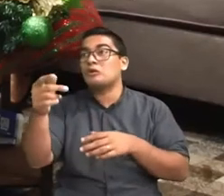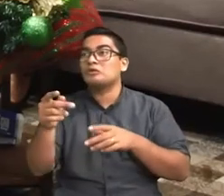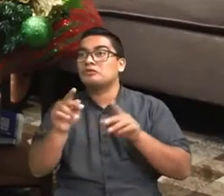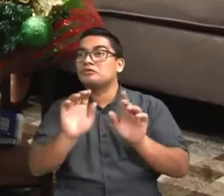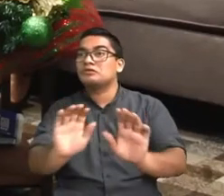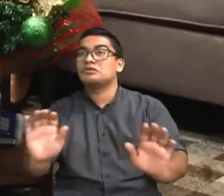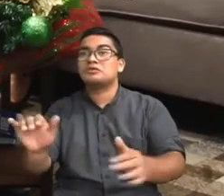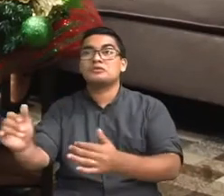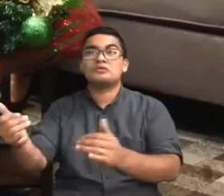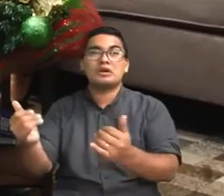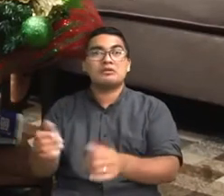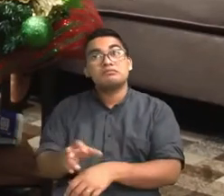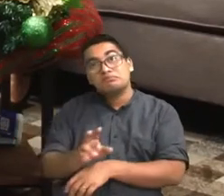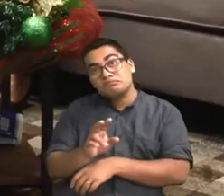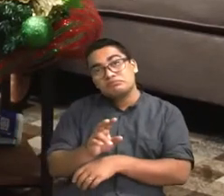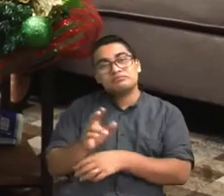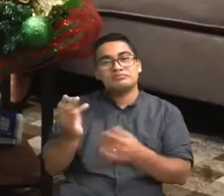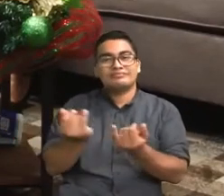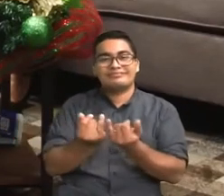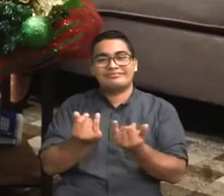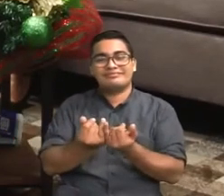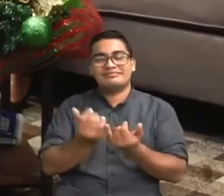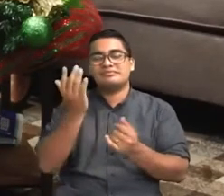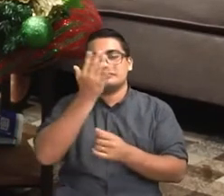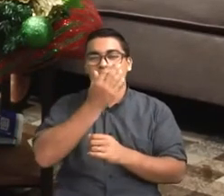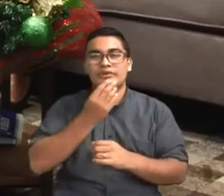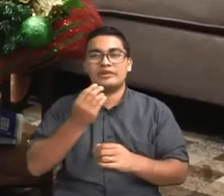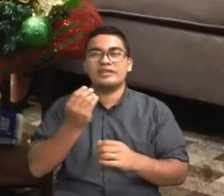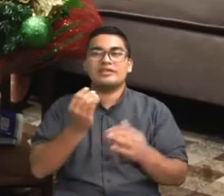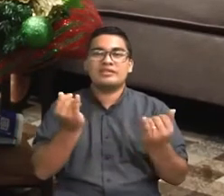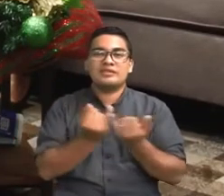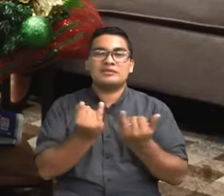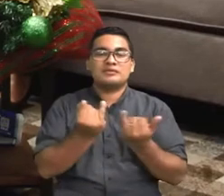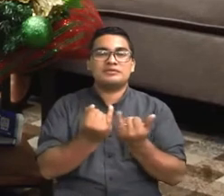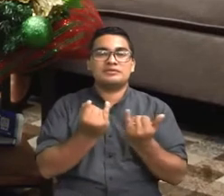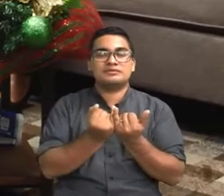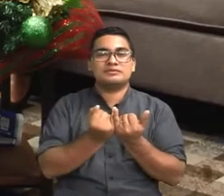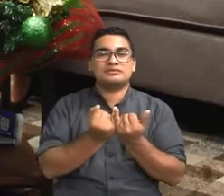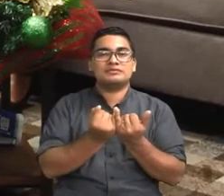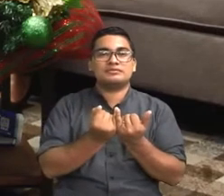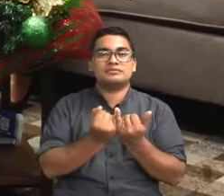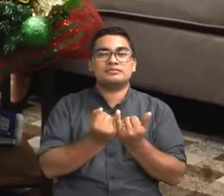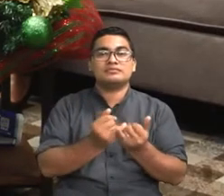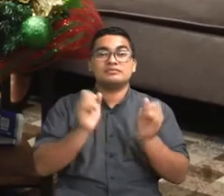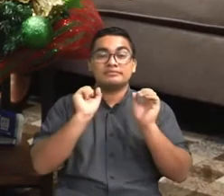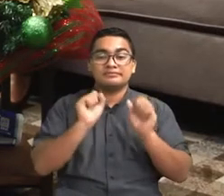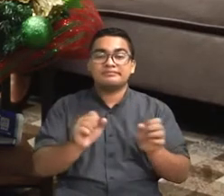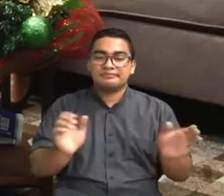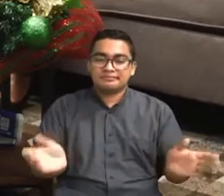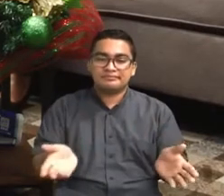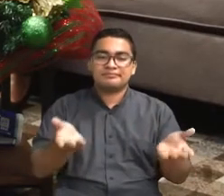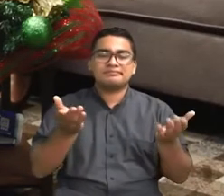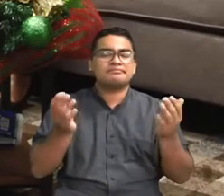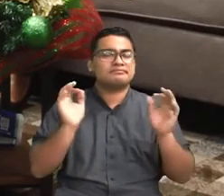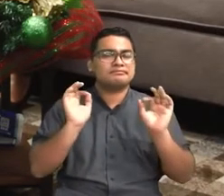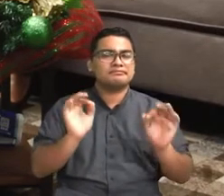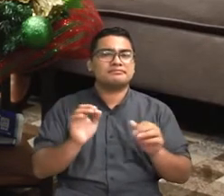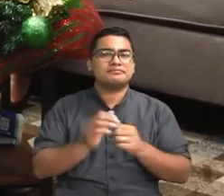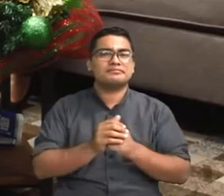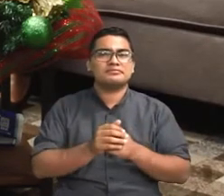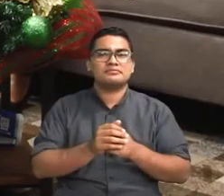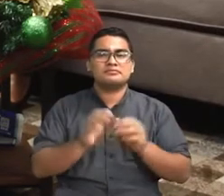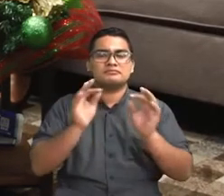jugaban. Entonces creo que eso es lo bonito, lo que fortalece, ¿verdad? Y lo que motiva y estimula a